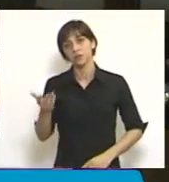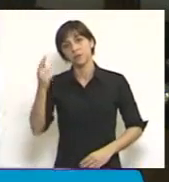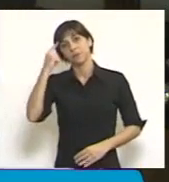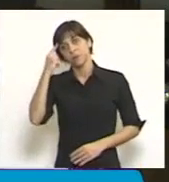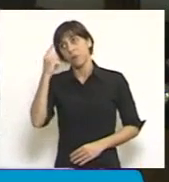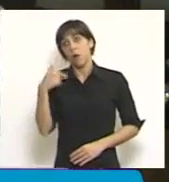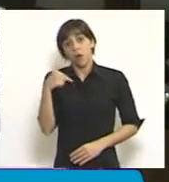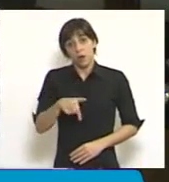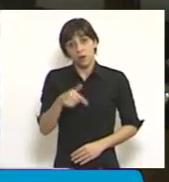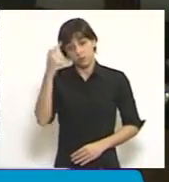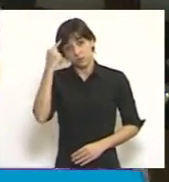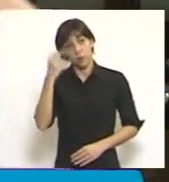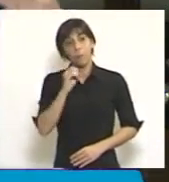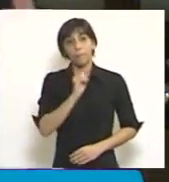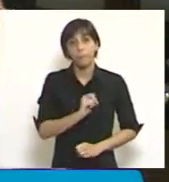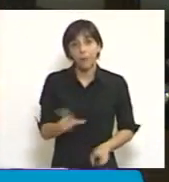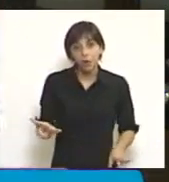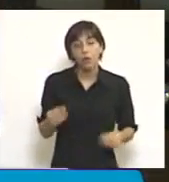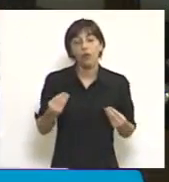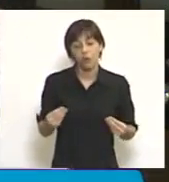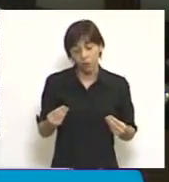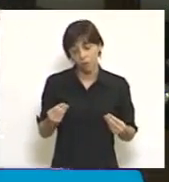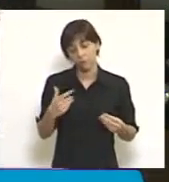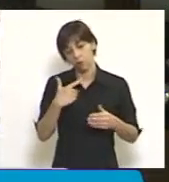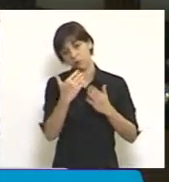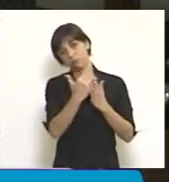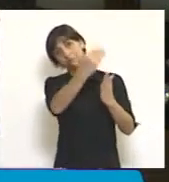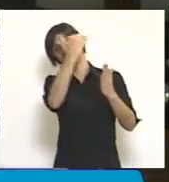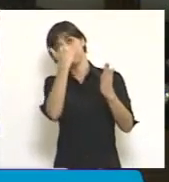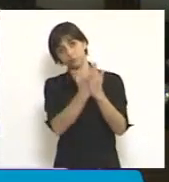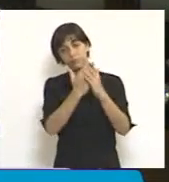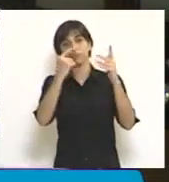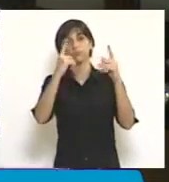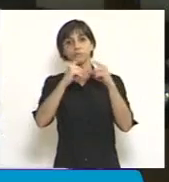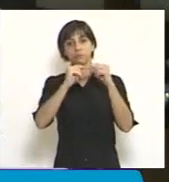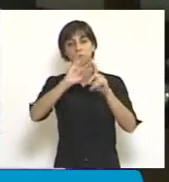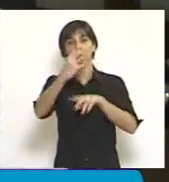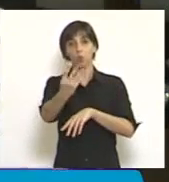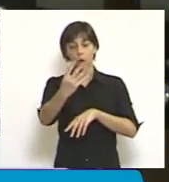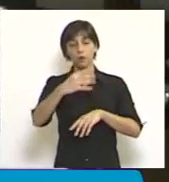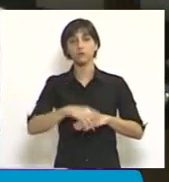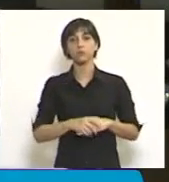cumpliendo el artículo 114 de la Constitución Nacional.